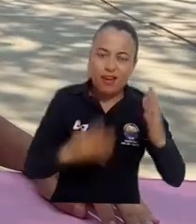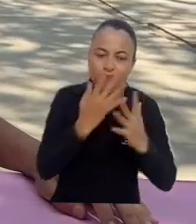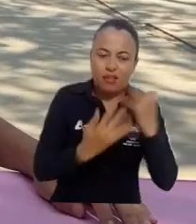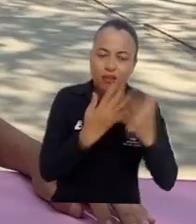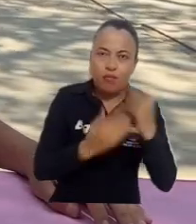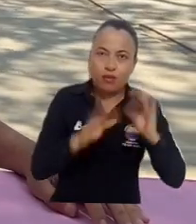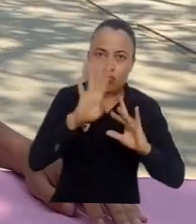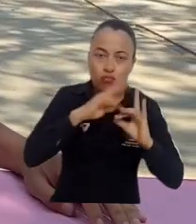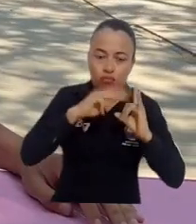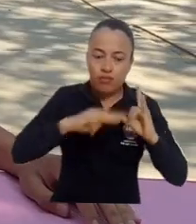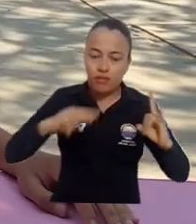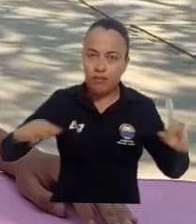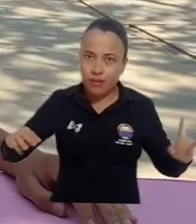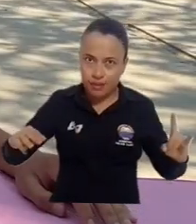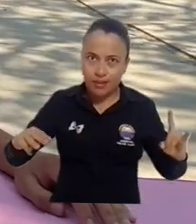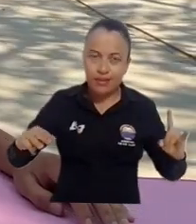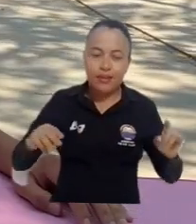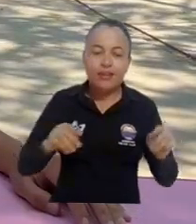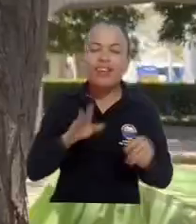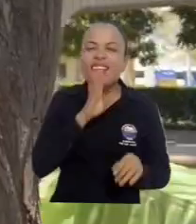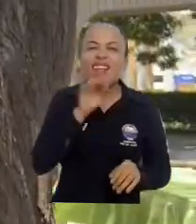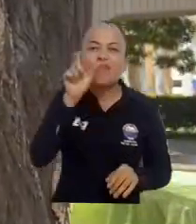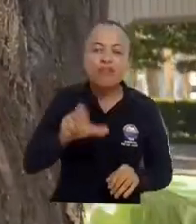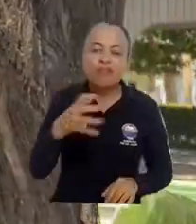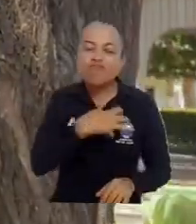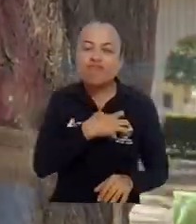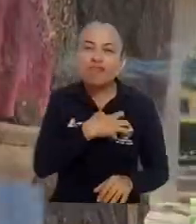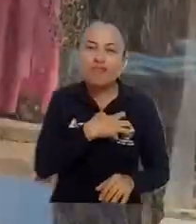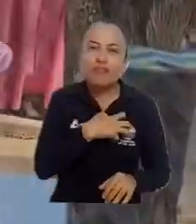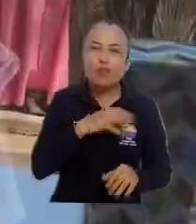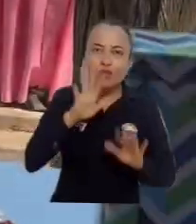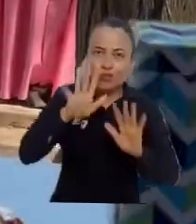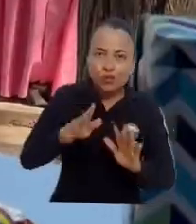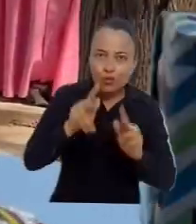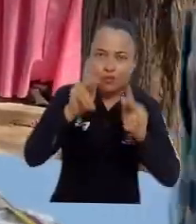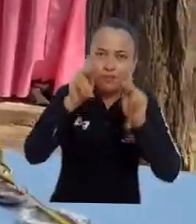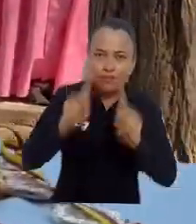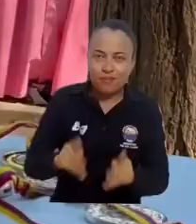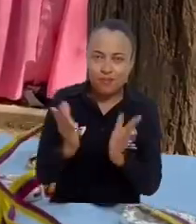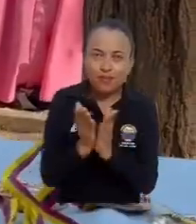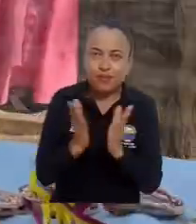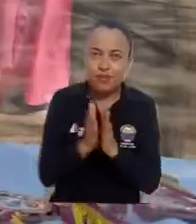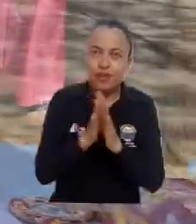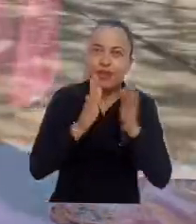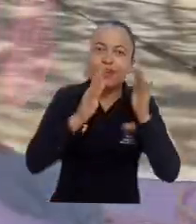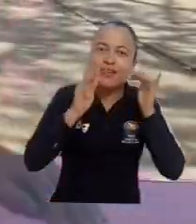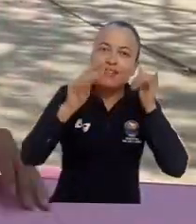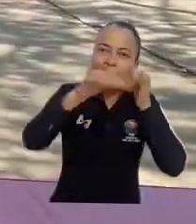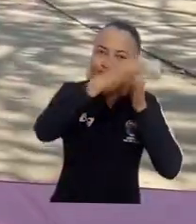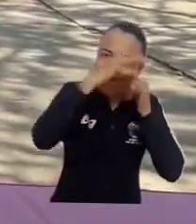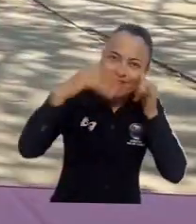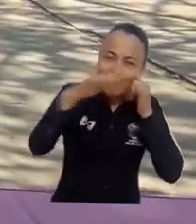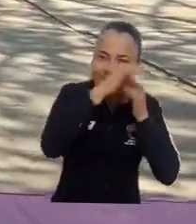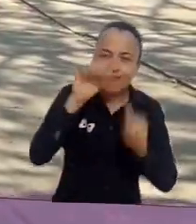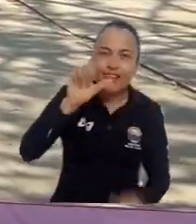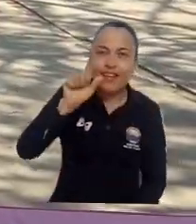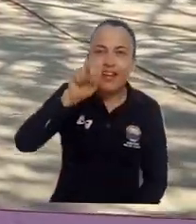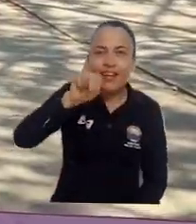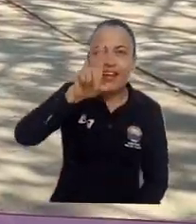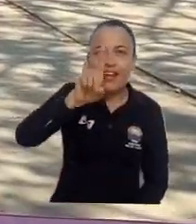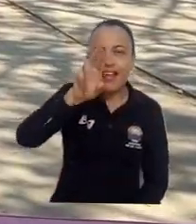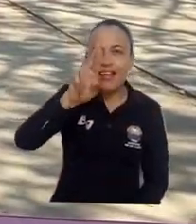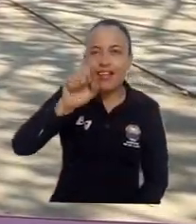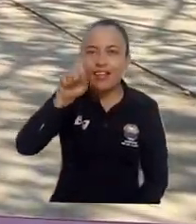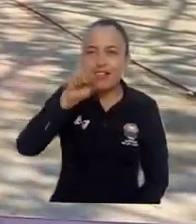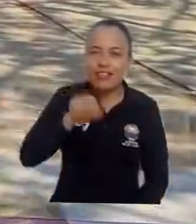El campeón de esta versión de las Olimpiadas Matemáticas Unimagdalenas, más allá de los datos, es el estudiante de Ingeniería Ambiental Andrés